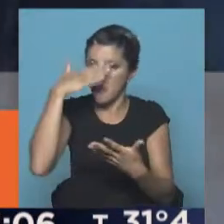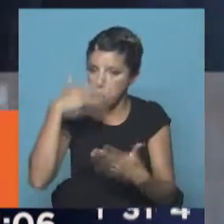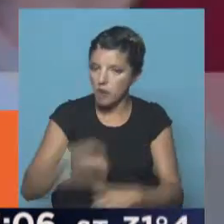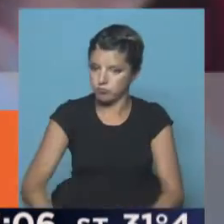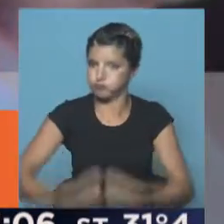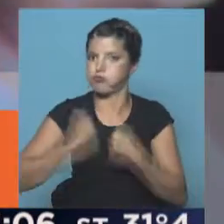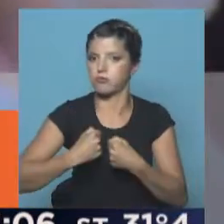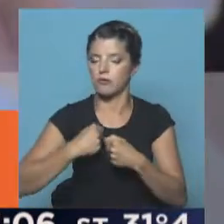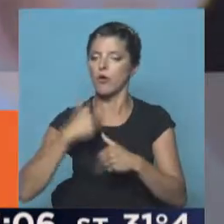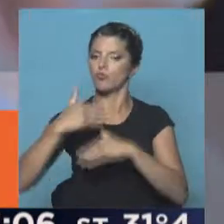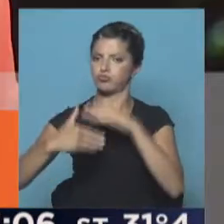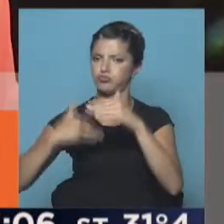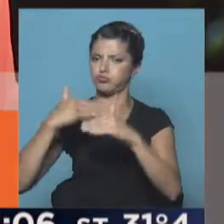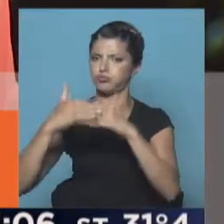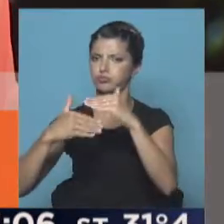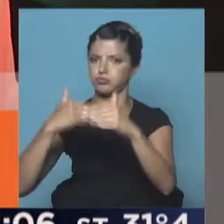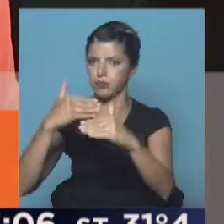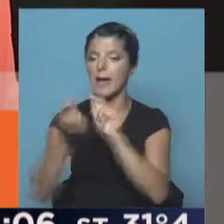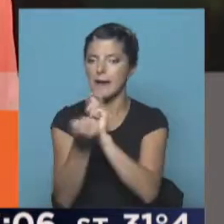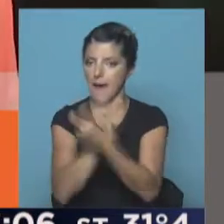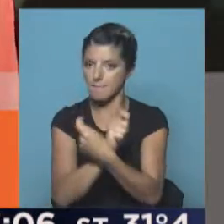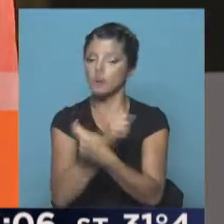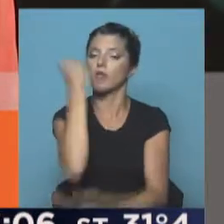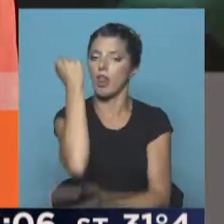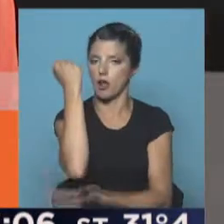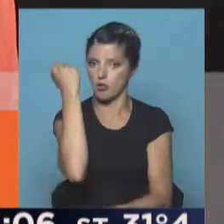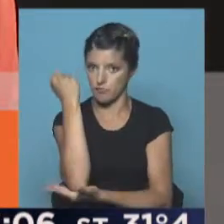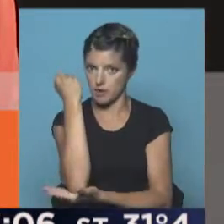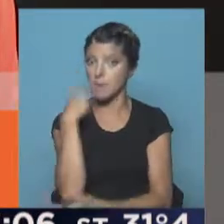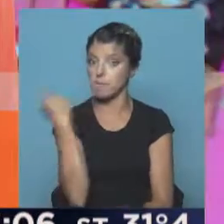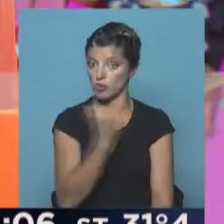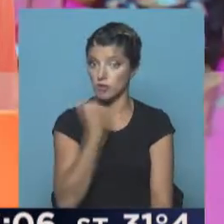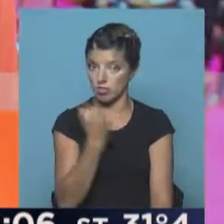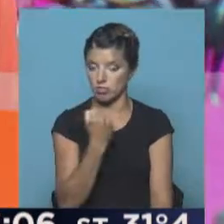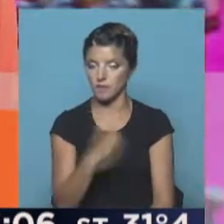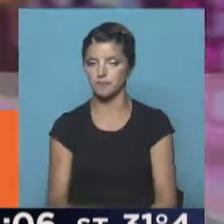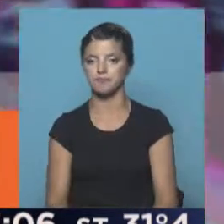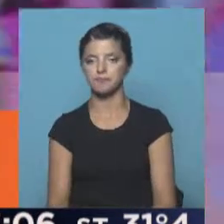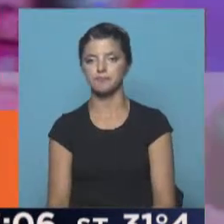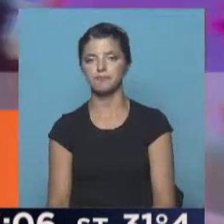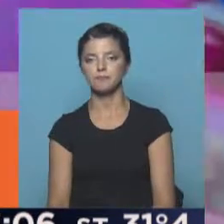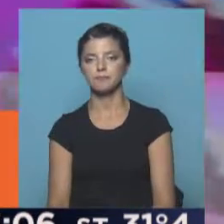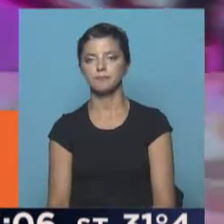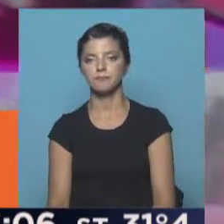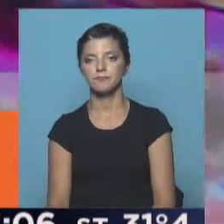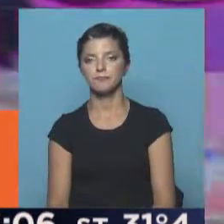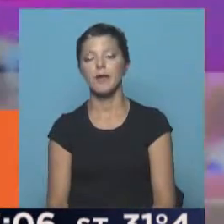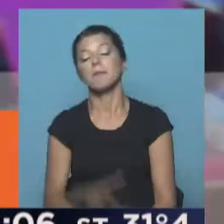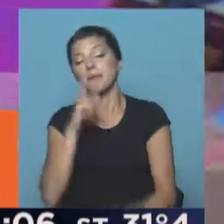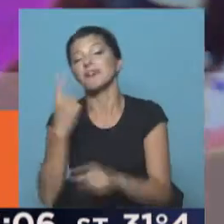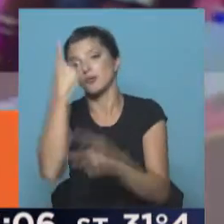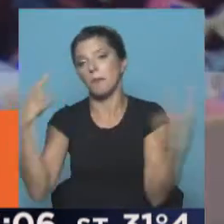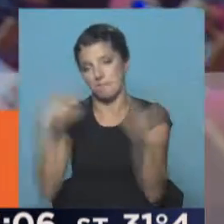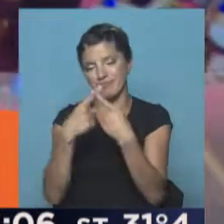embargo llevaron adelante reformas económicas decisivas. Y esta creo que es otra de las paradojas que vuelve